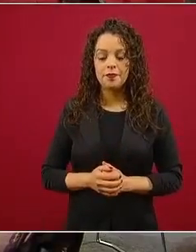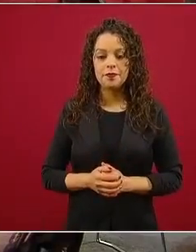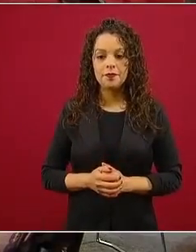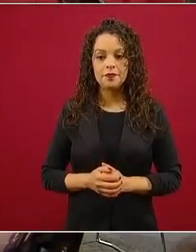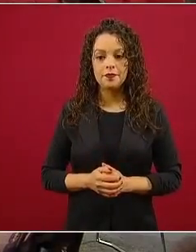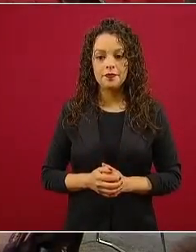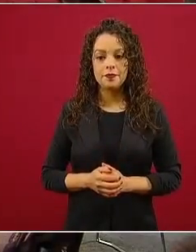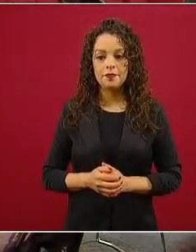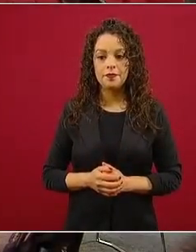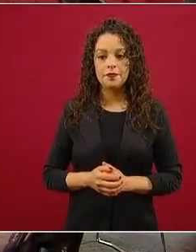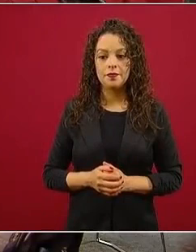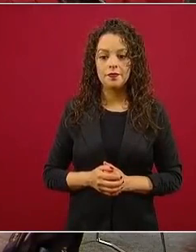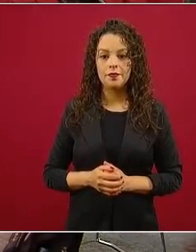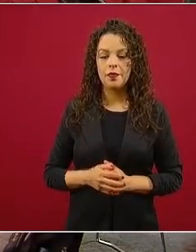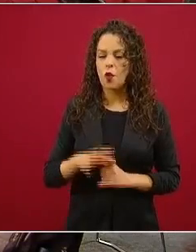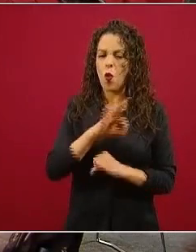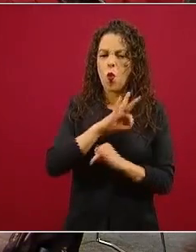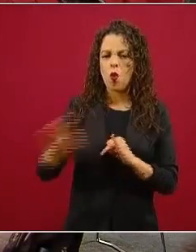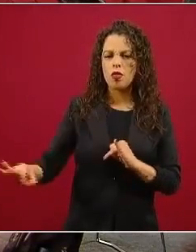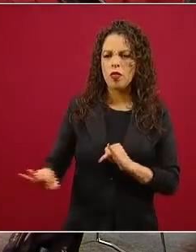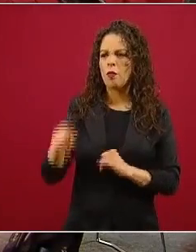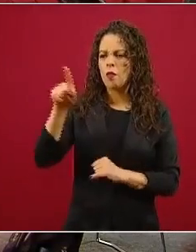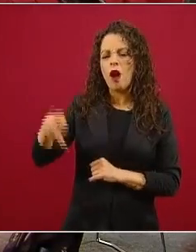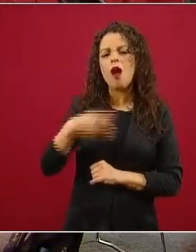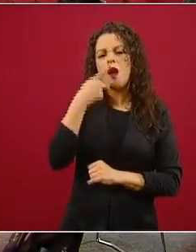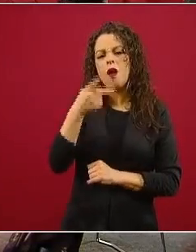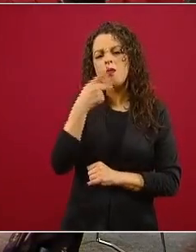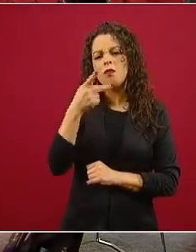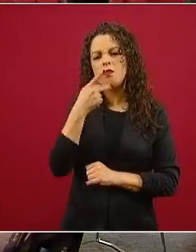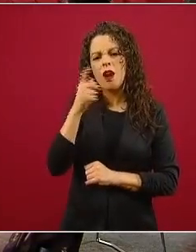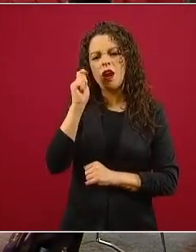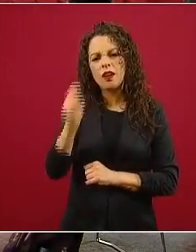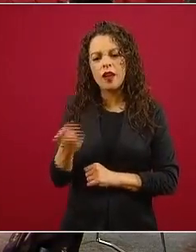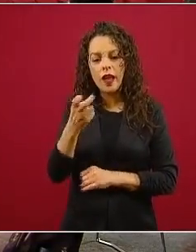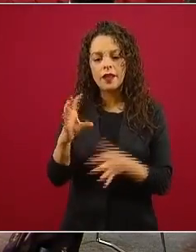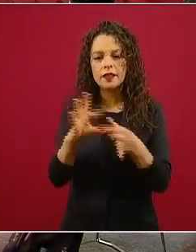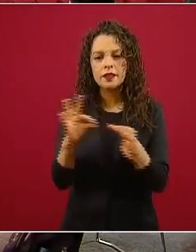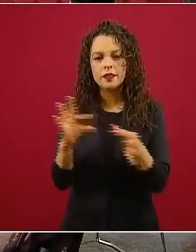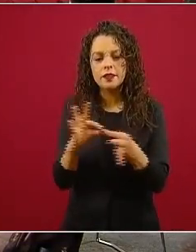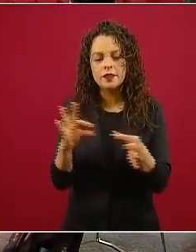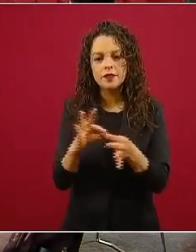Ya al final habló de esto.